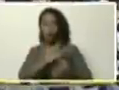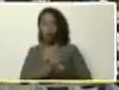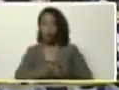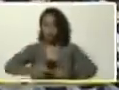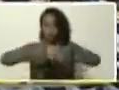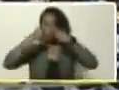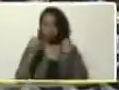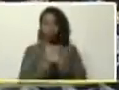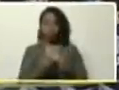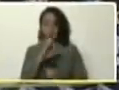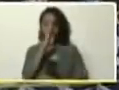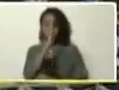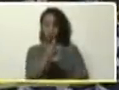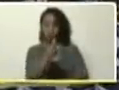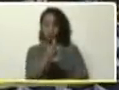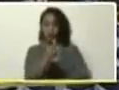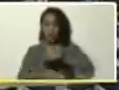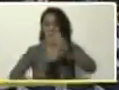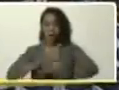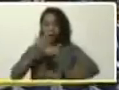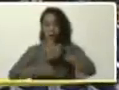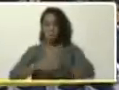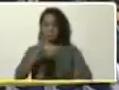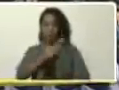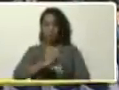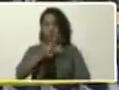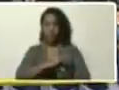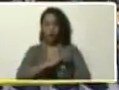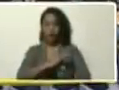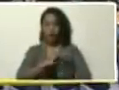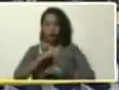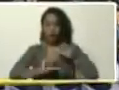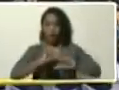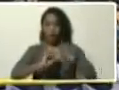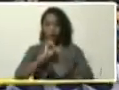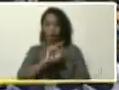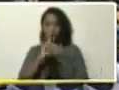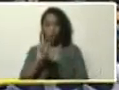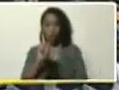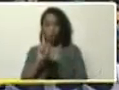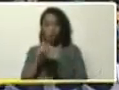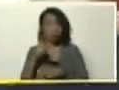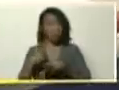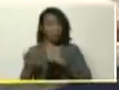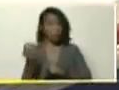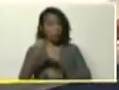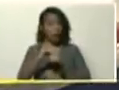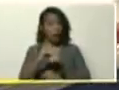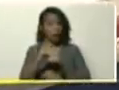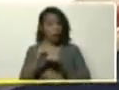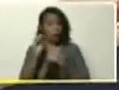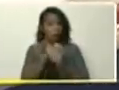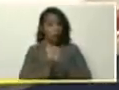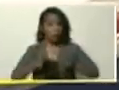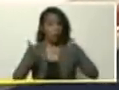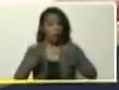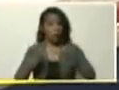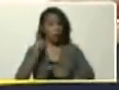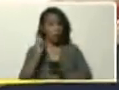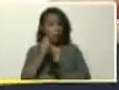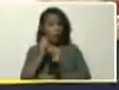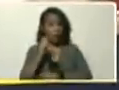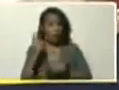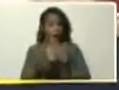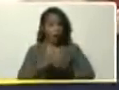firme de seguir consolidando el socialismo del siglo XXI, pero además estas grandes tareas que implica